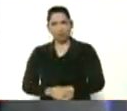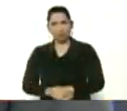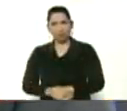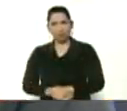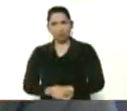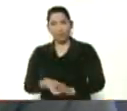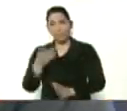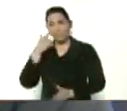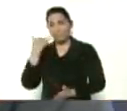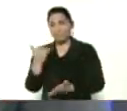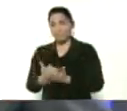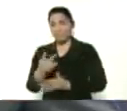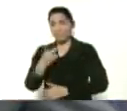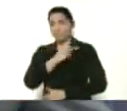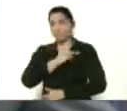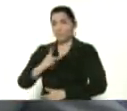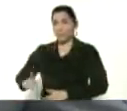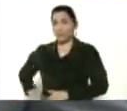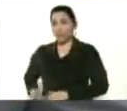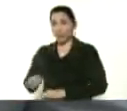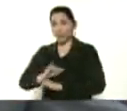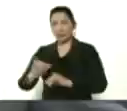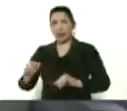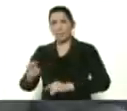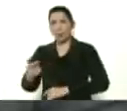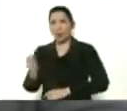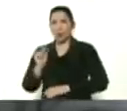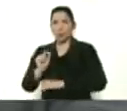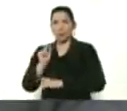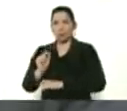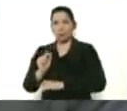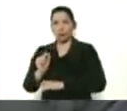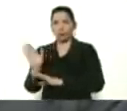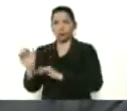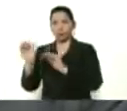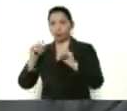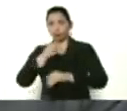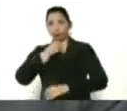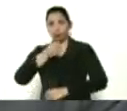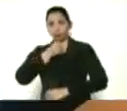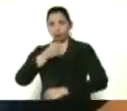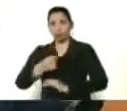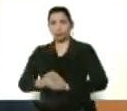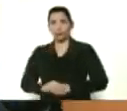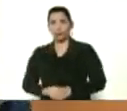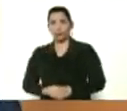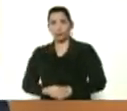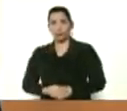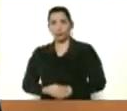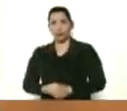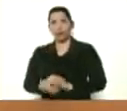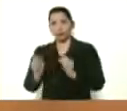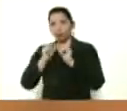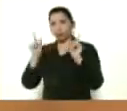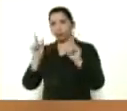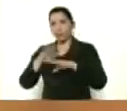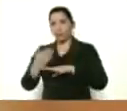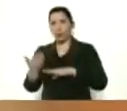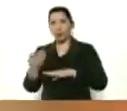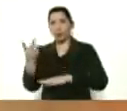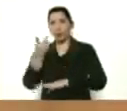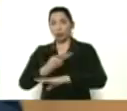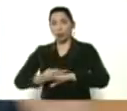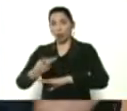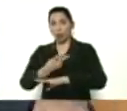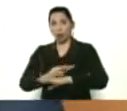Fíjese, vicepresidente, ya quedan muy pocos minutos para despedir la entrevista. Ya yo descubrí, porque cada vez que yo vengo acá me tienen 2 horas,